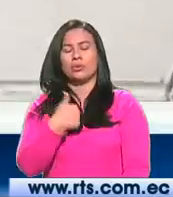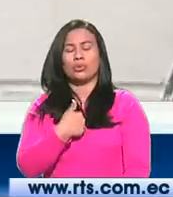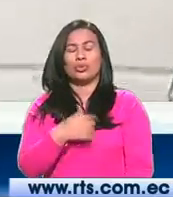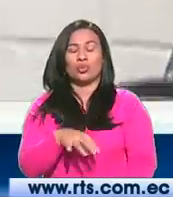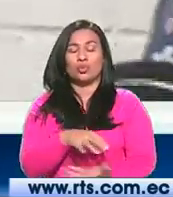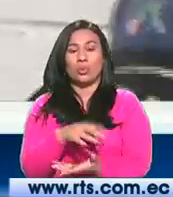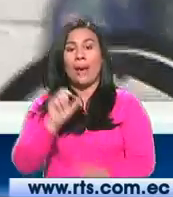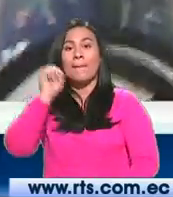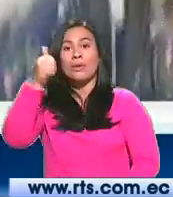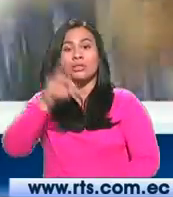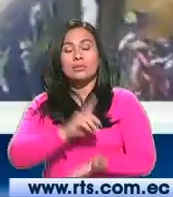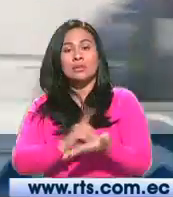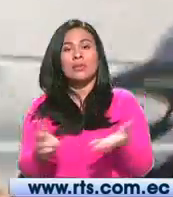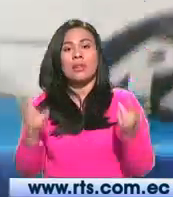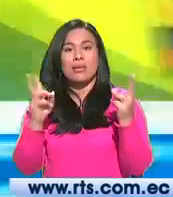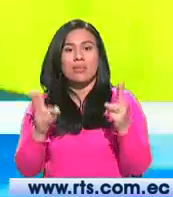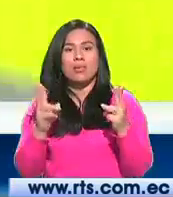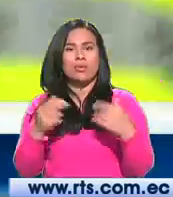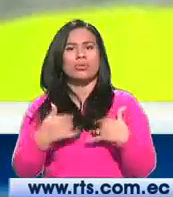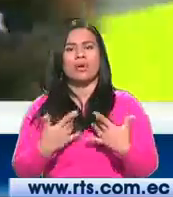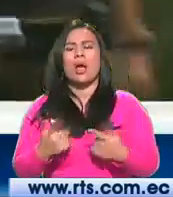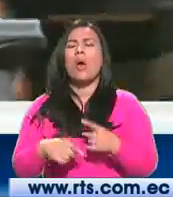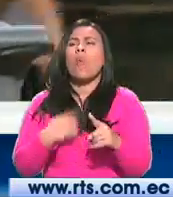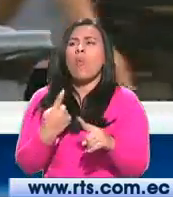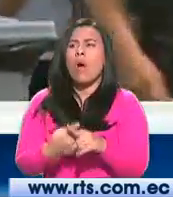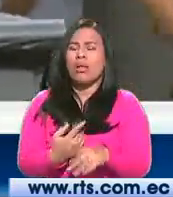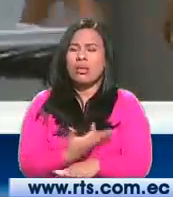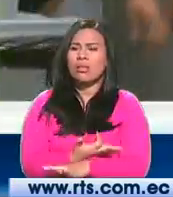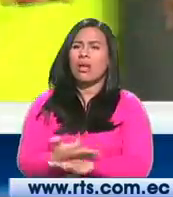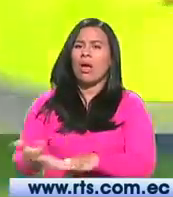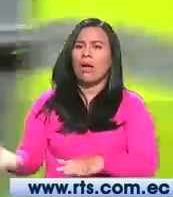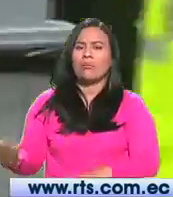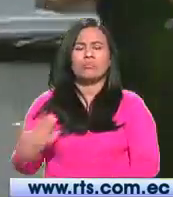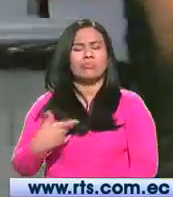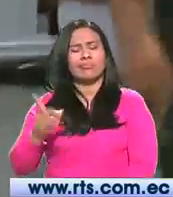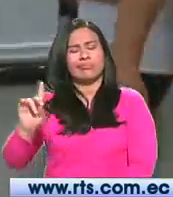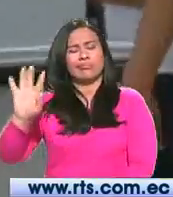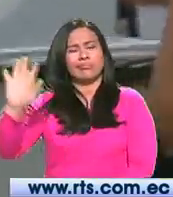la misma cosa. ¿Hasta cuándo vamos a estar en esto? Informó José Morales.